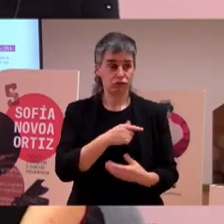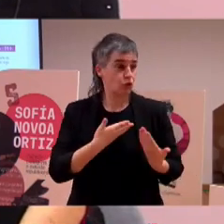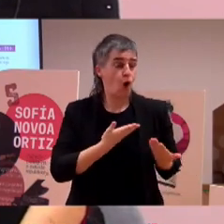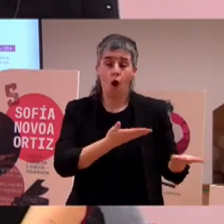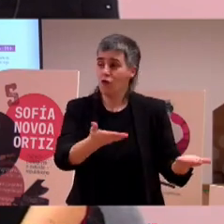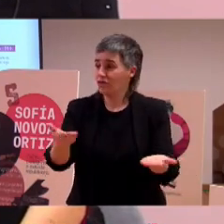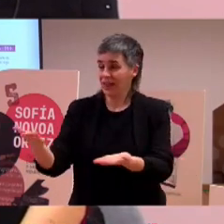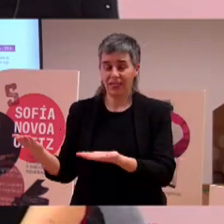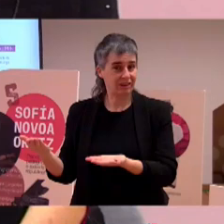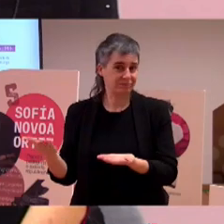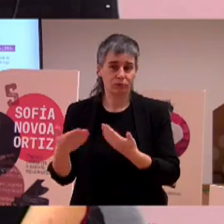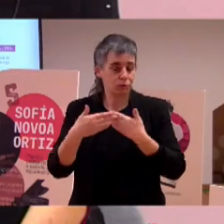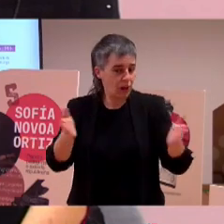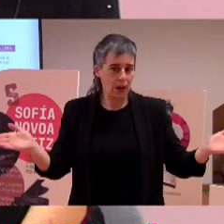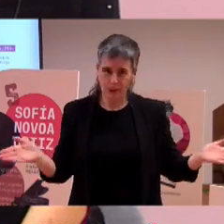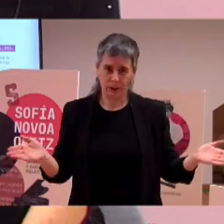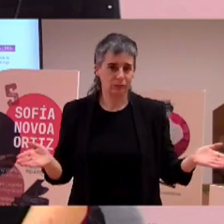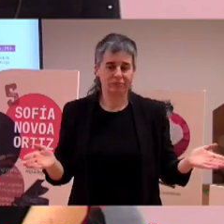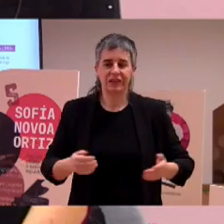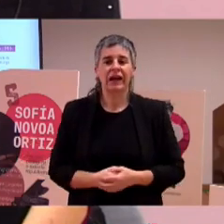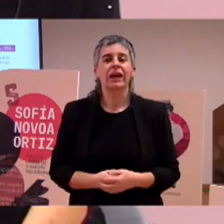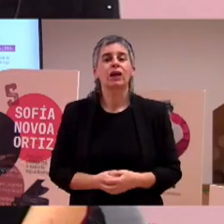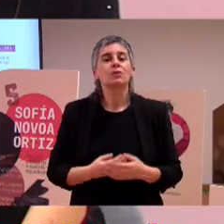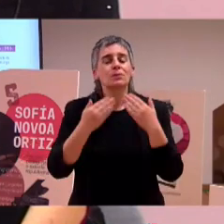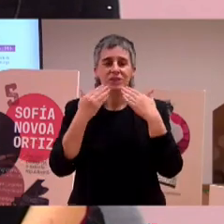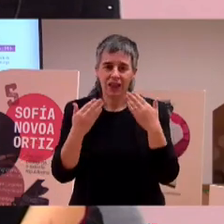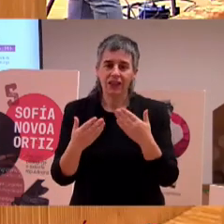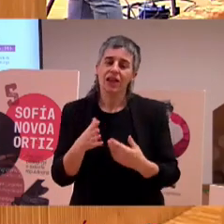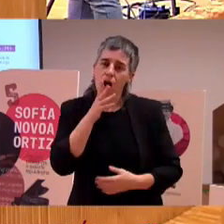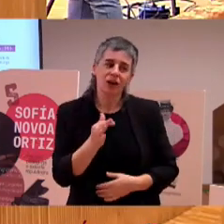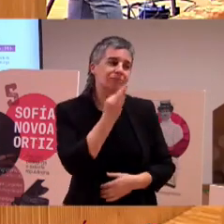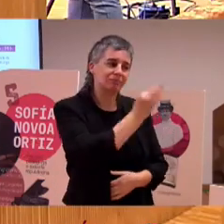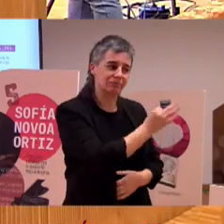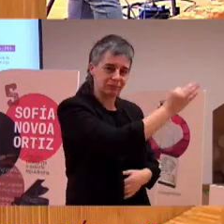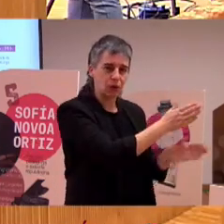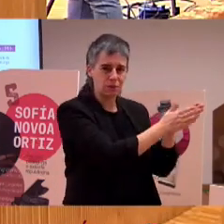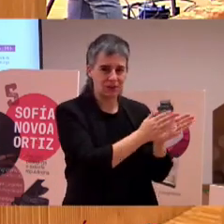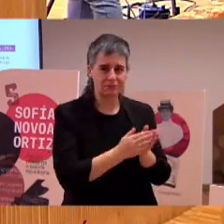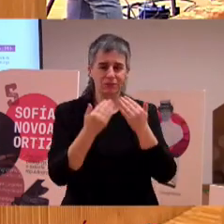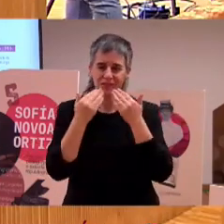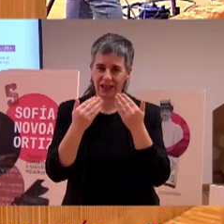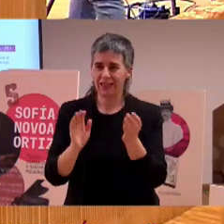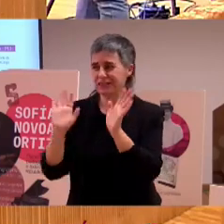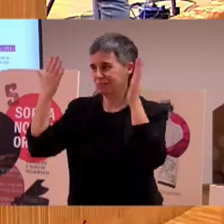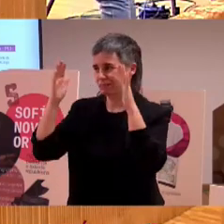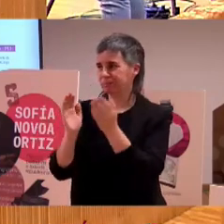todo iso. Moitísimas gracias e deixo vos con Marián e Carmen. Moitas gracias.